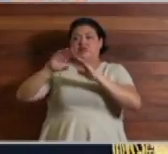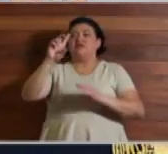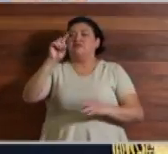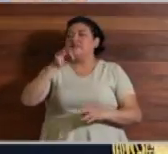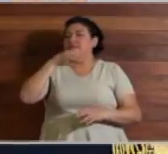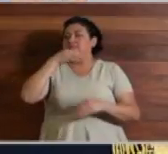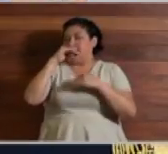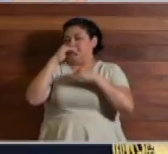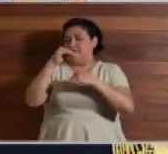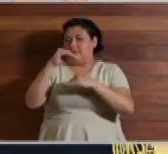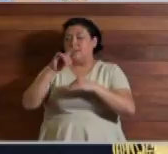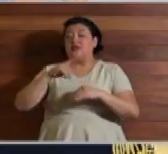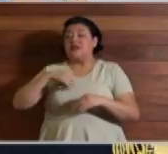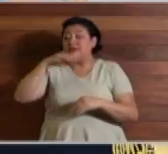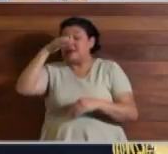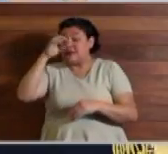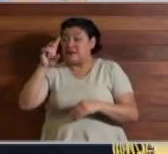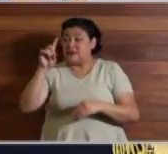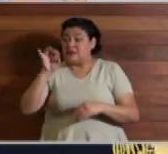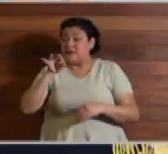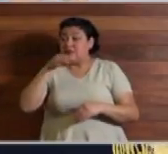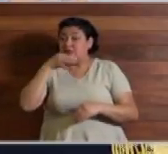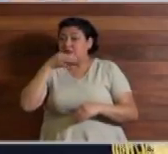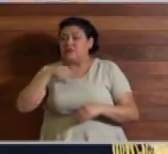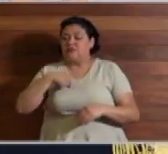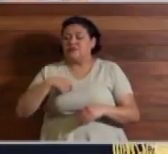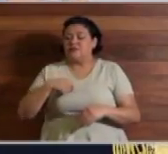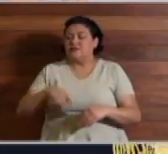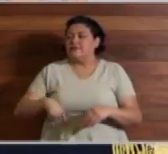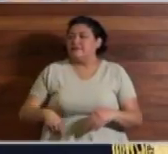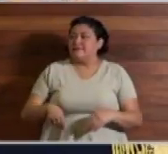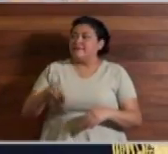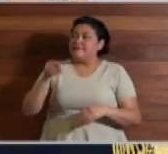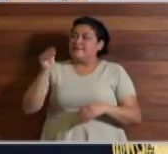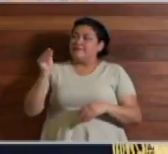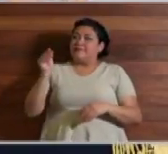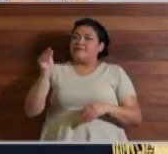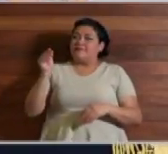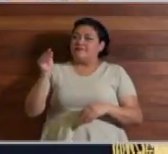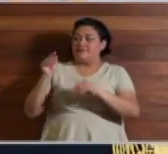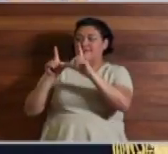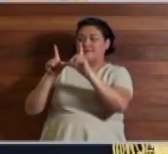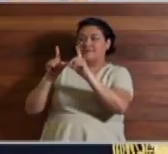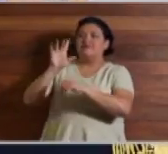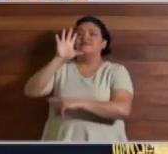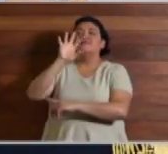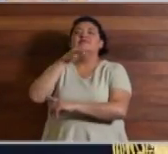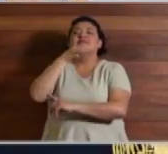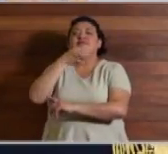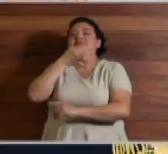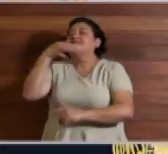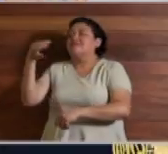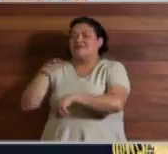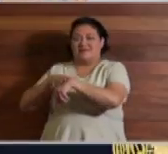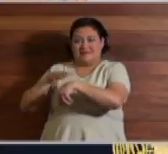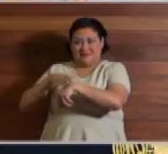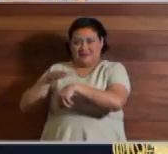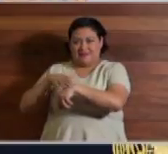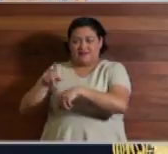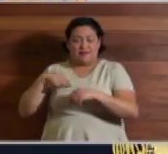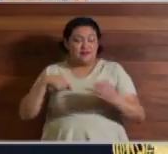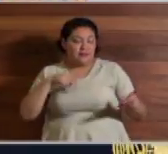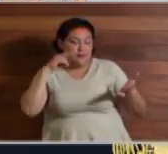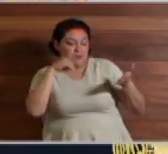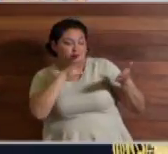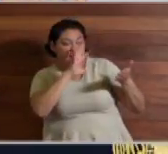tiempo esté por agotarse, les mostraré yo una primera tarjeta que dice 5 minutos para que sepan